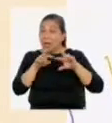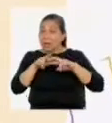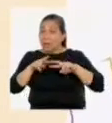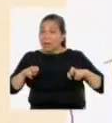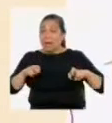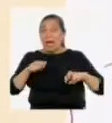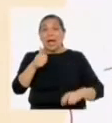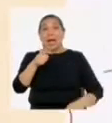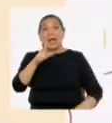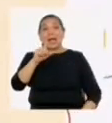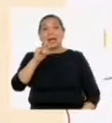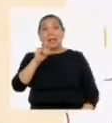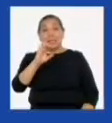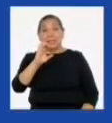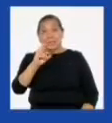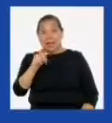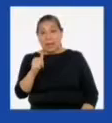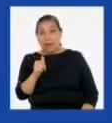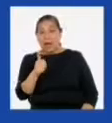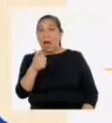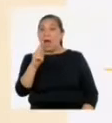investigadora Alicia Alvarado.